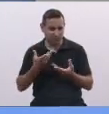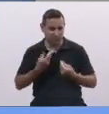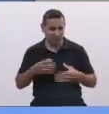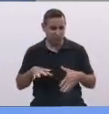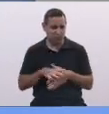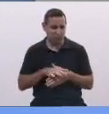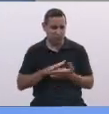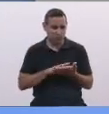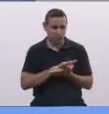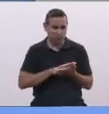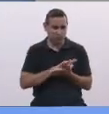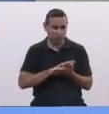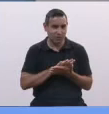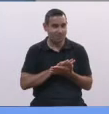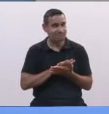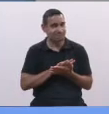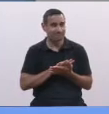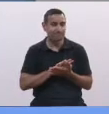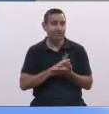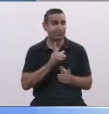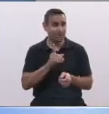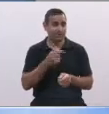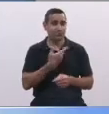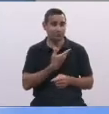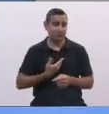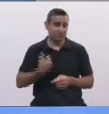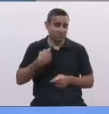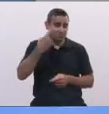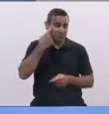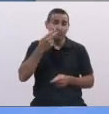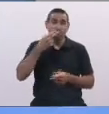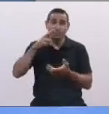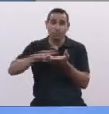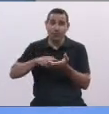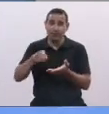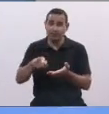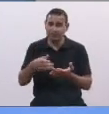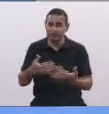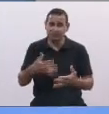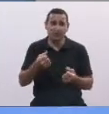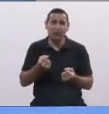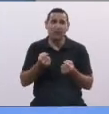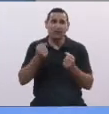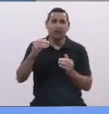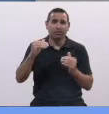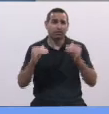Señor presidente, también considero que este nuevo impuesto conlleva un esfuerzo